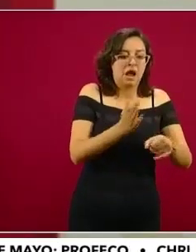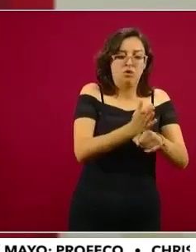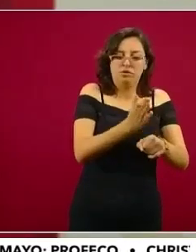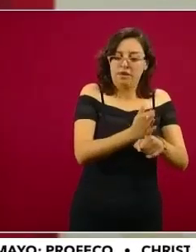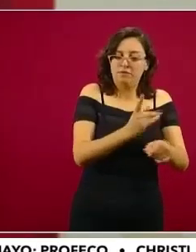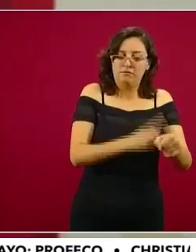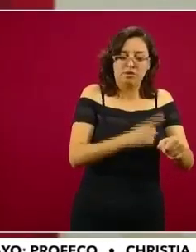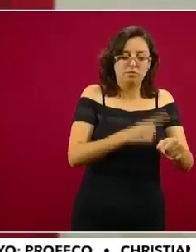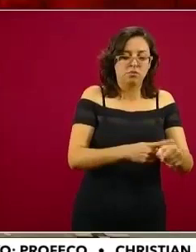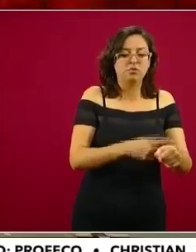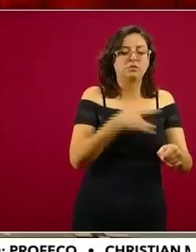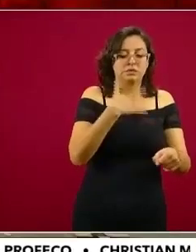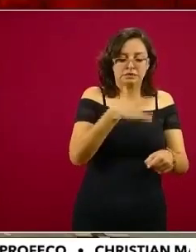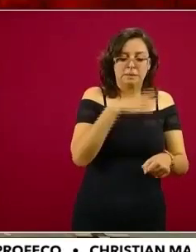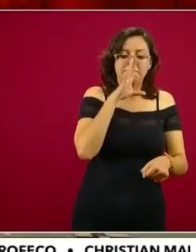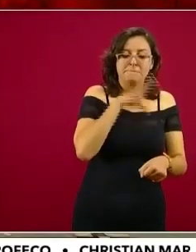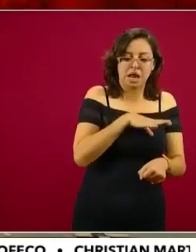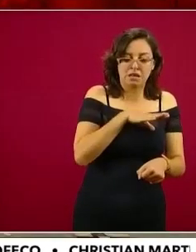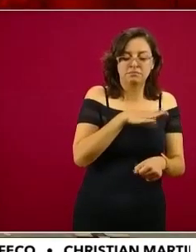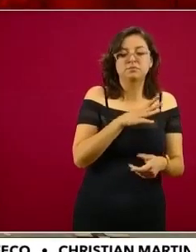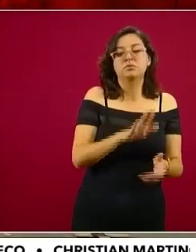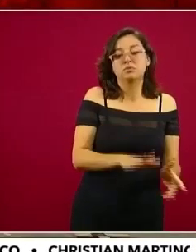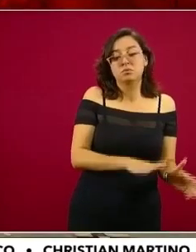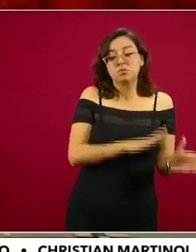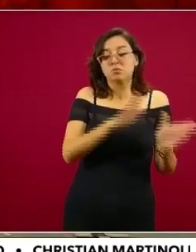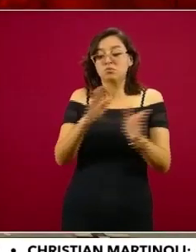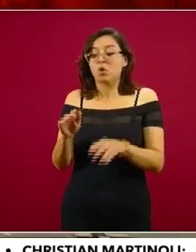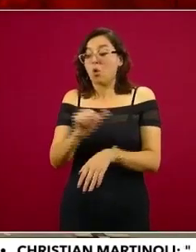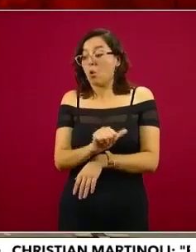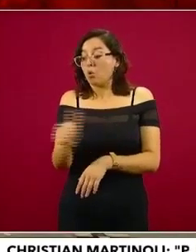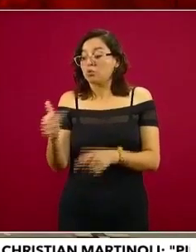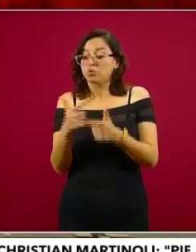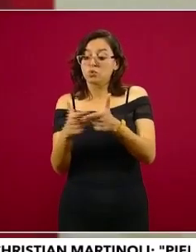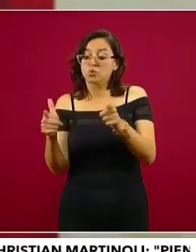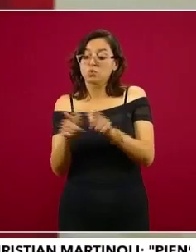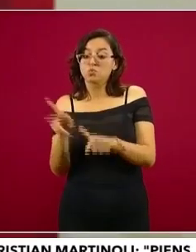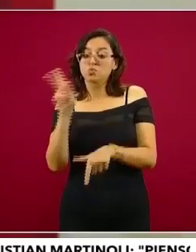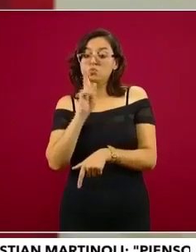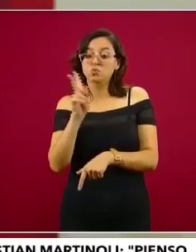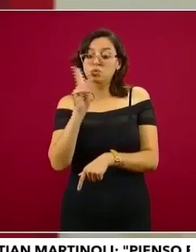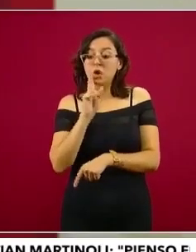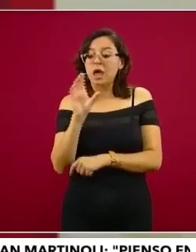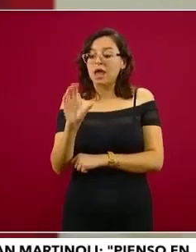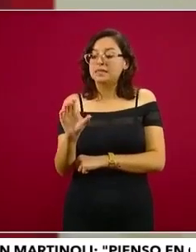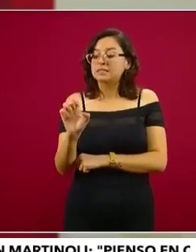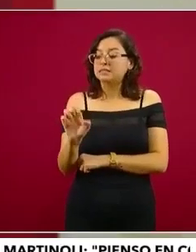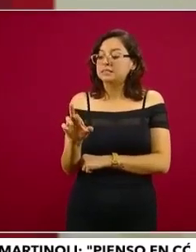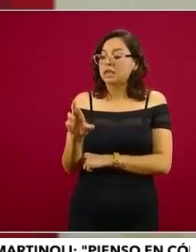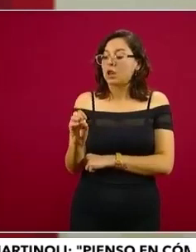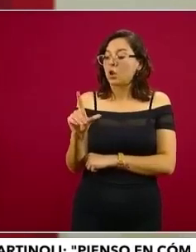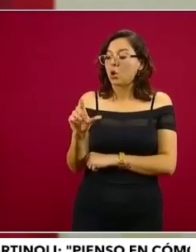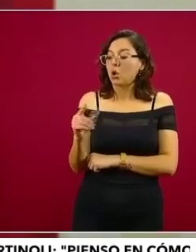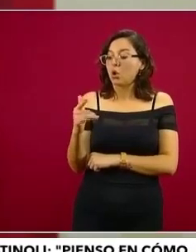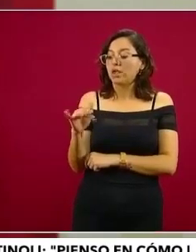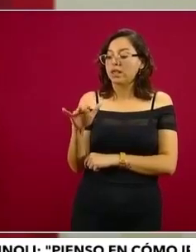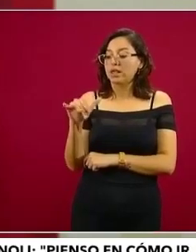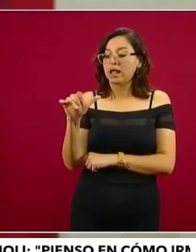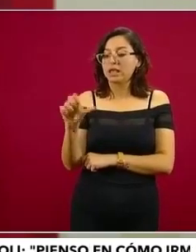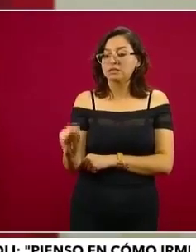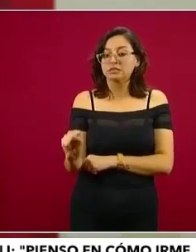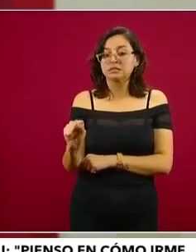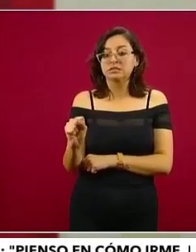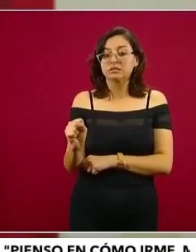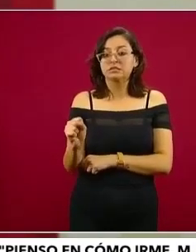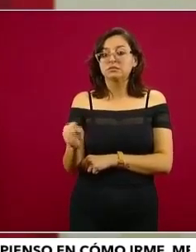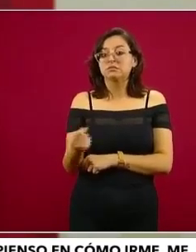momento. Punto y aparte, hay otro grupo de pruebas que se llaman pruebas serológicas, donde el espécimen útil no